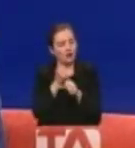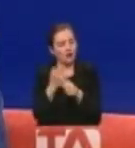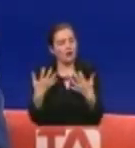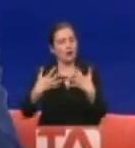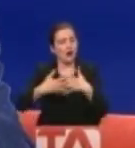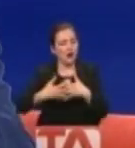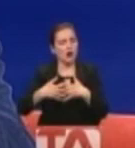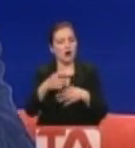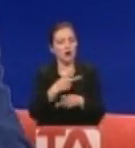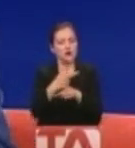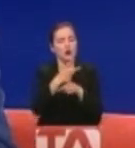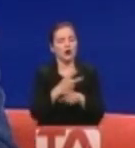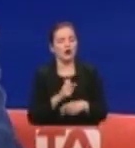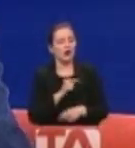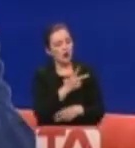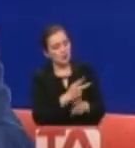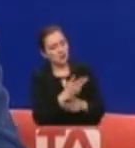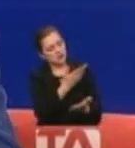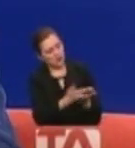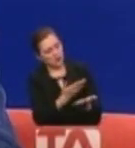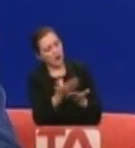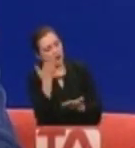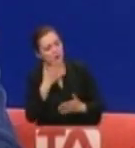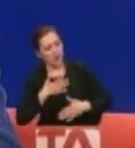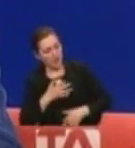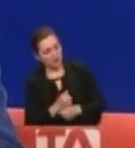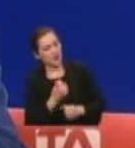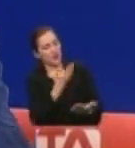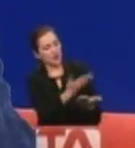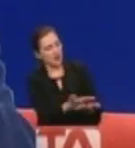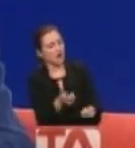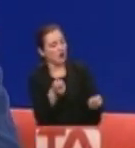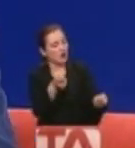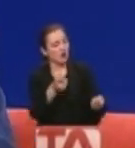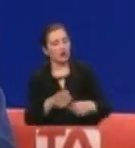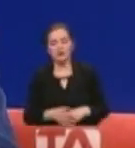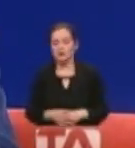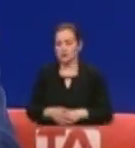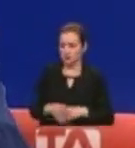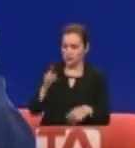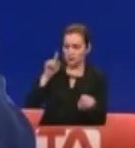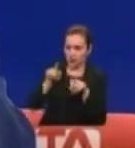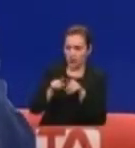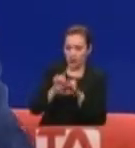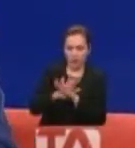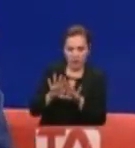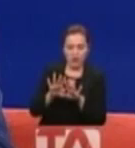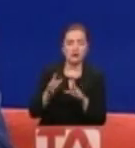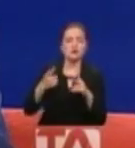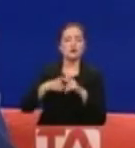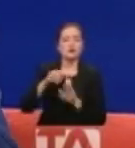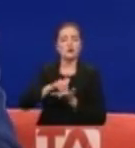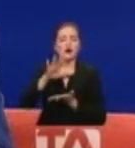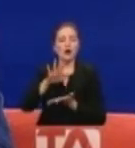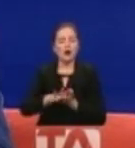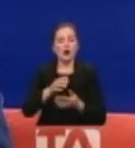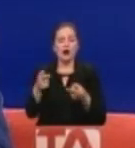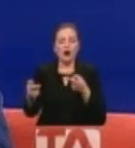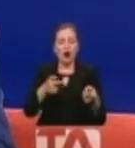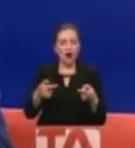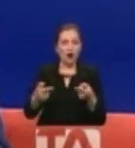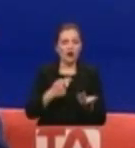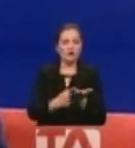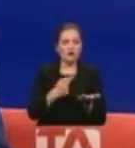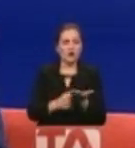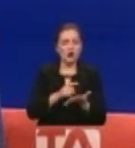En otras palabras, proponerle al Consejo esto es lo que queremos hacer. Y una vez que se tenga eso, bueno, vamos definiéndonos, discutamos,